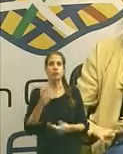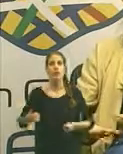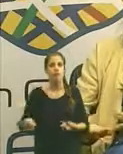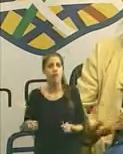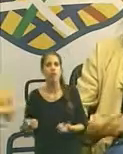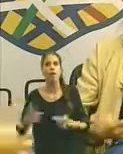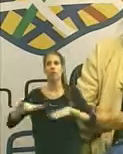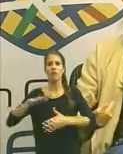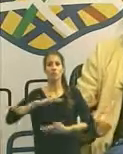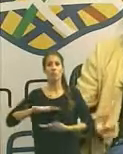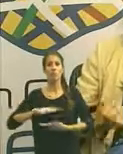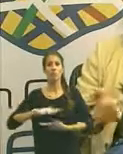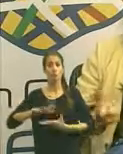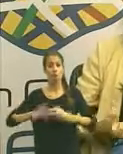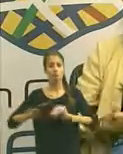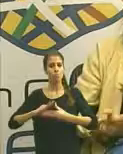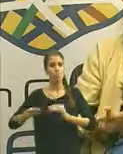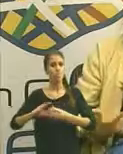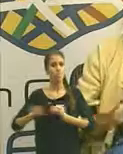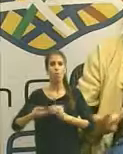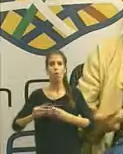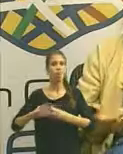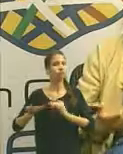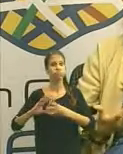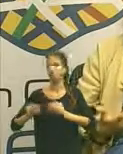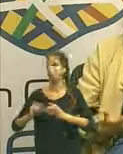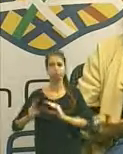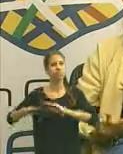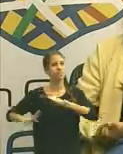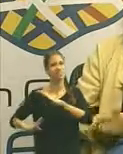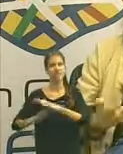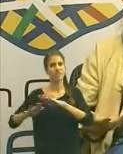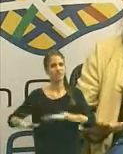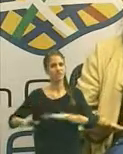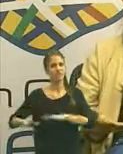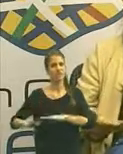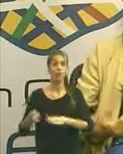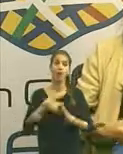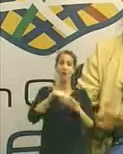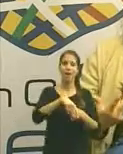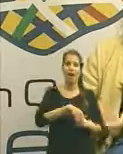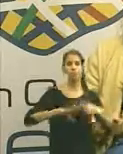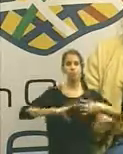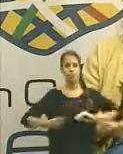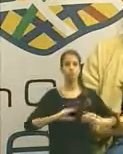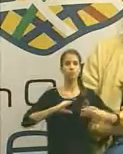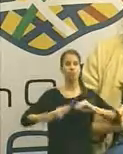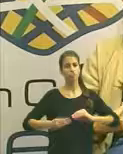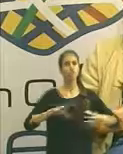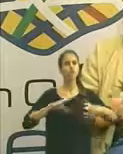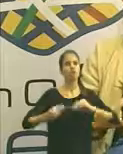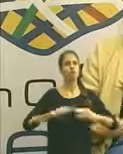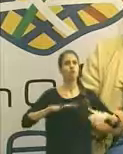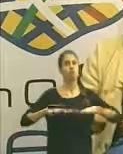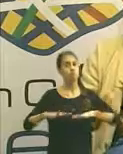de ruedas, porque no se llega a trabajar esos músculos de ninguna manera, y estando sobre el caballo